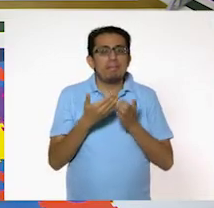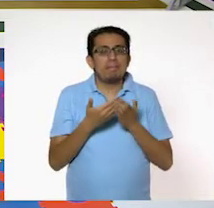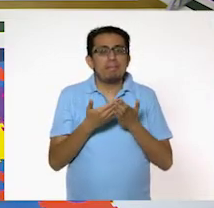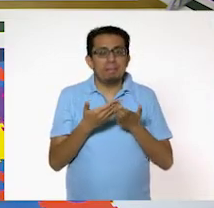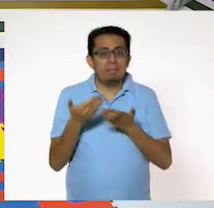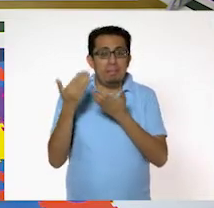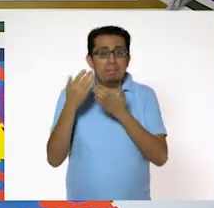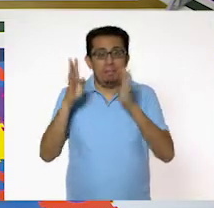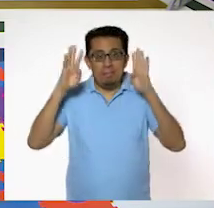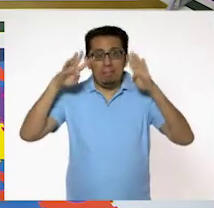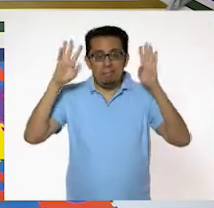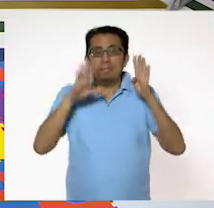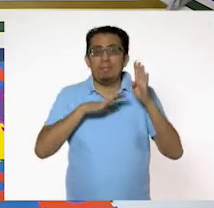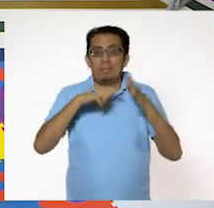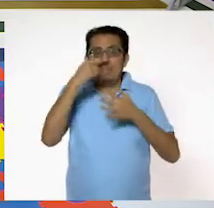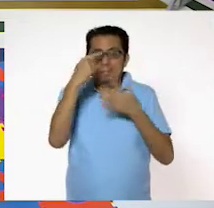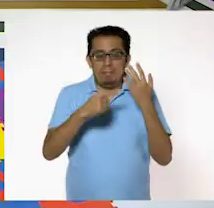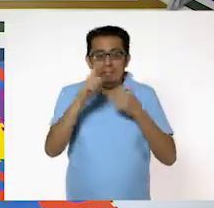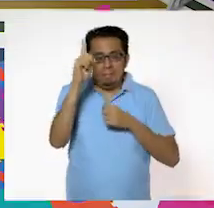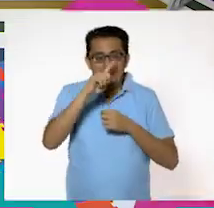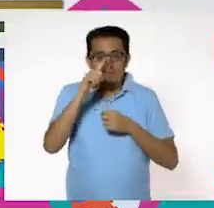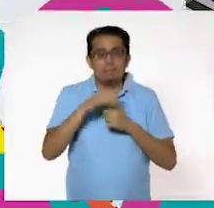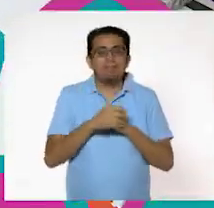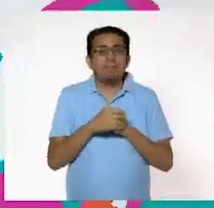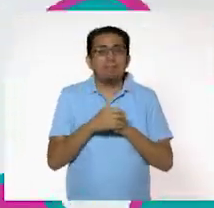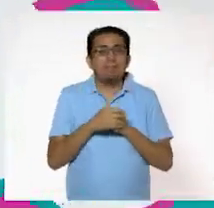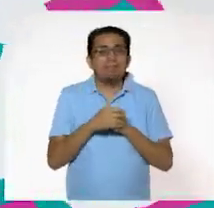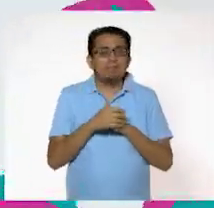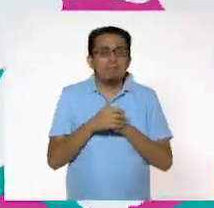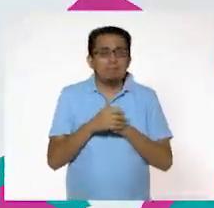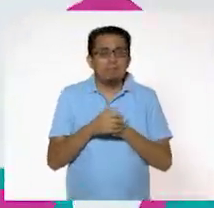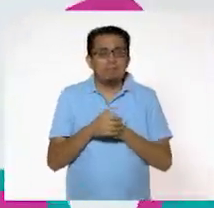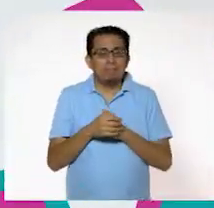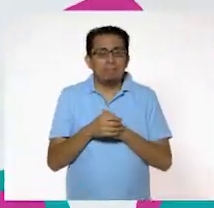nos va a dar una gran recomendación. ¡Vamos contigo, Ajolisto!